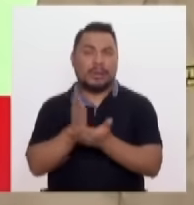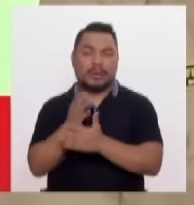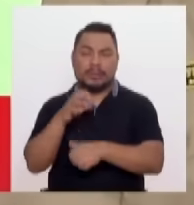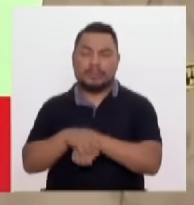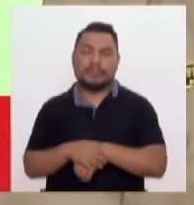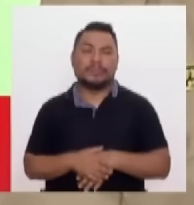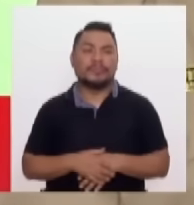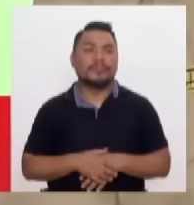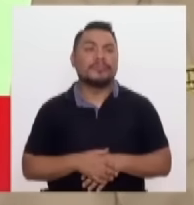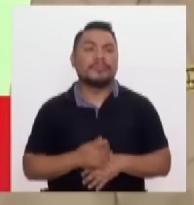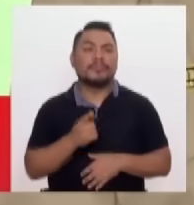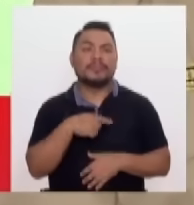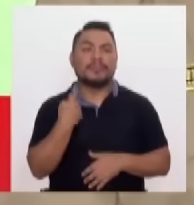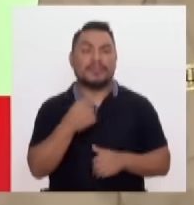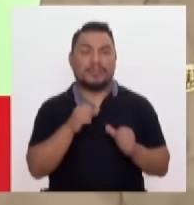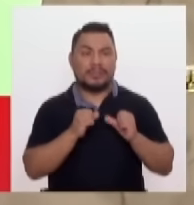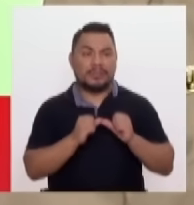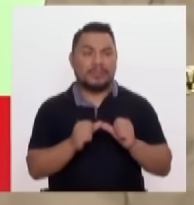Continuando